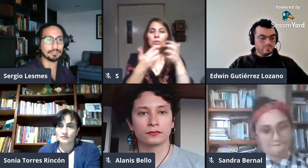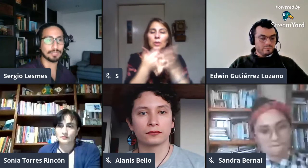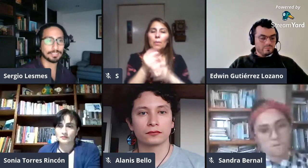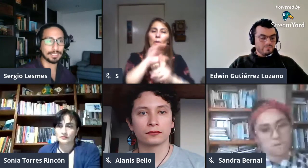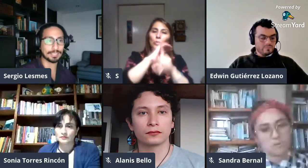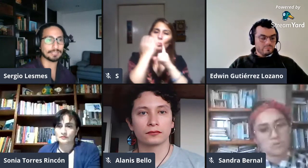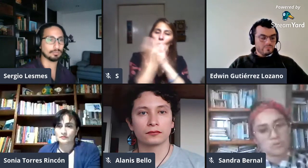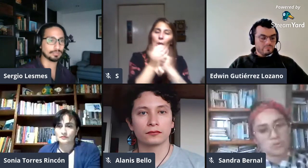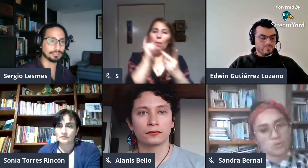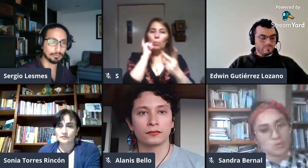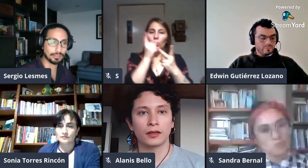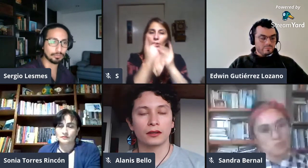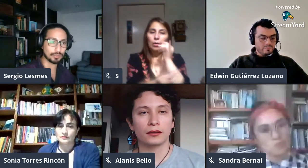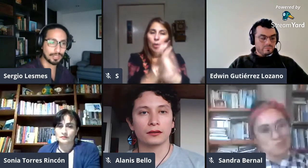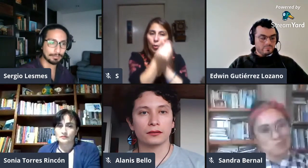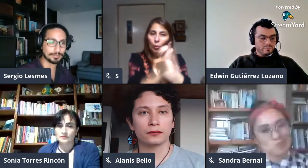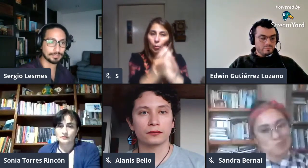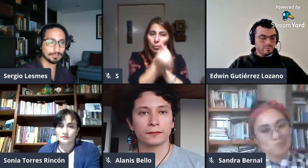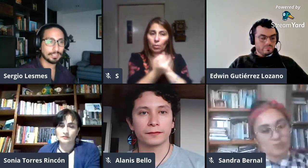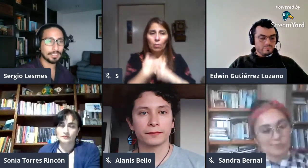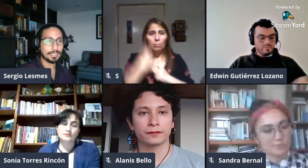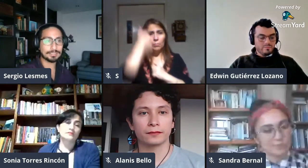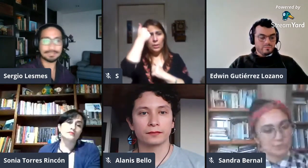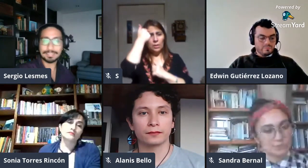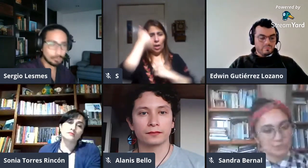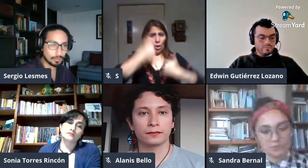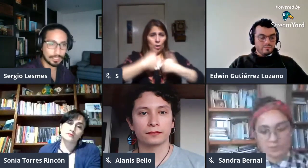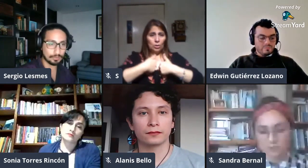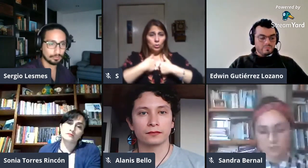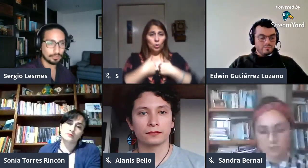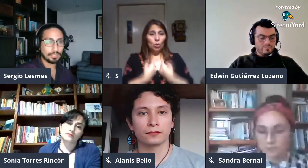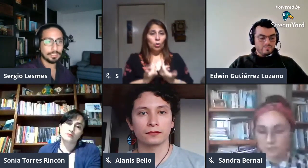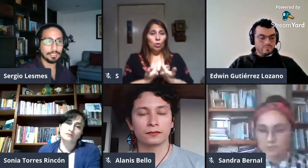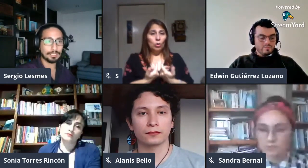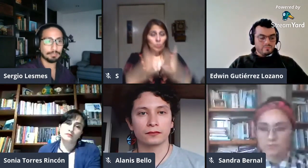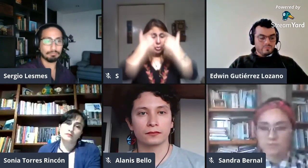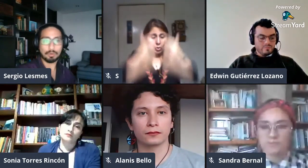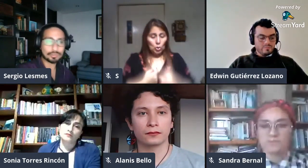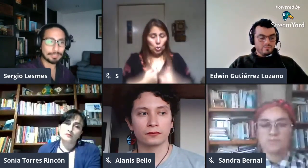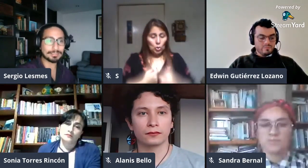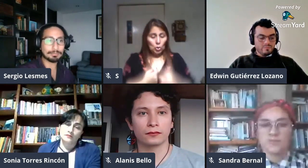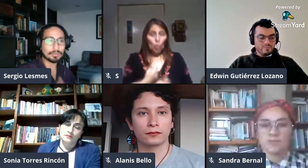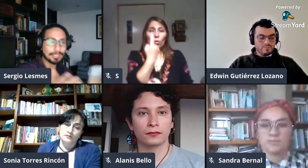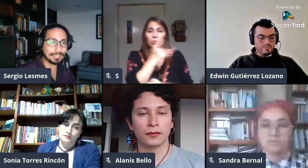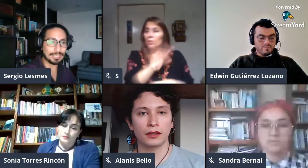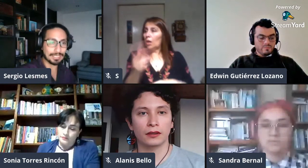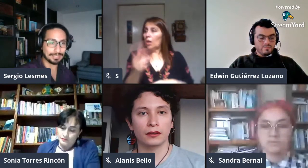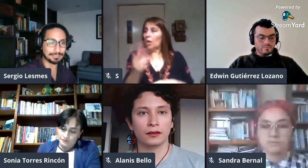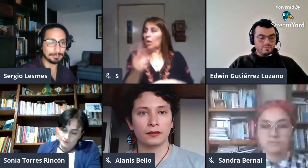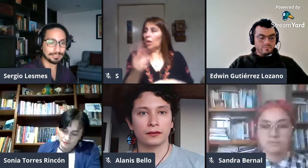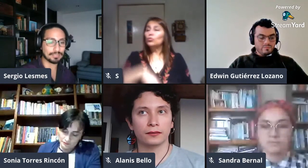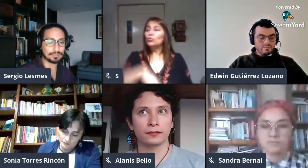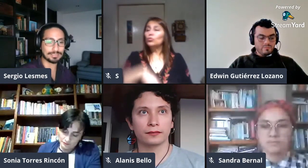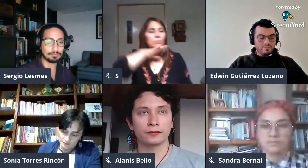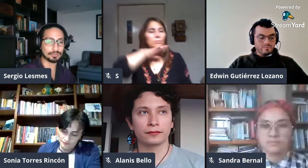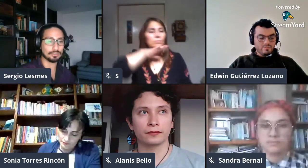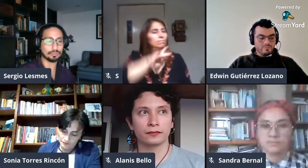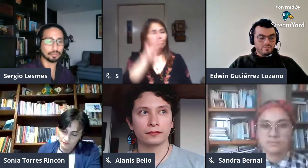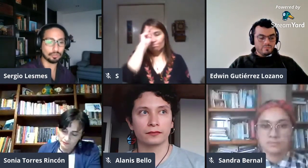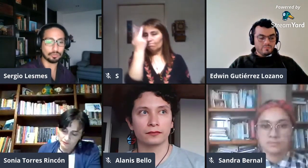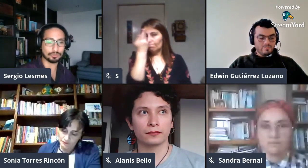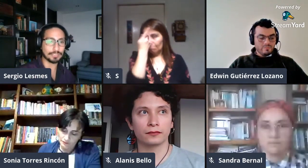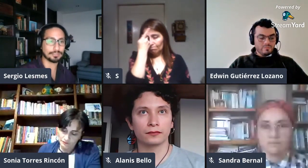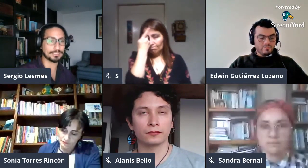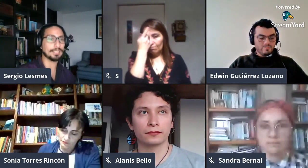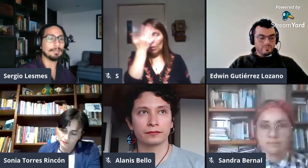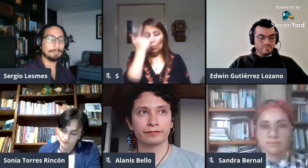siga insistiendo en la idea de que somos individuos solamente, está equivocado, justamente porque la experiencia nos está mostrando